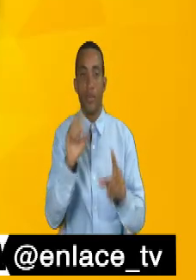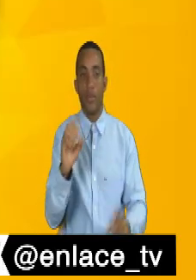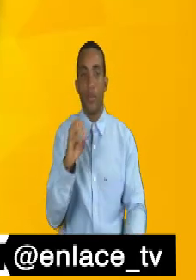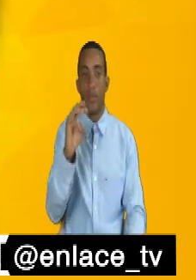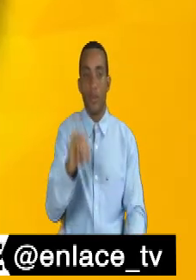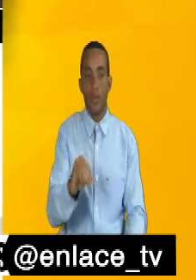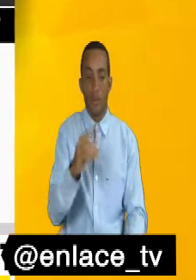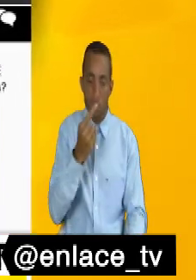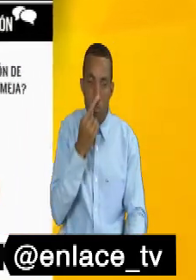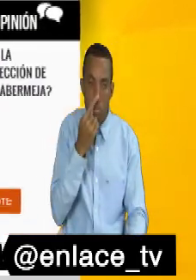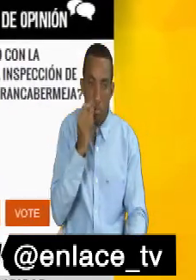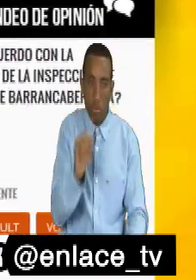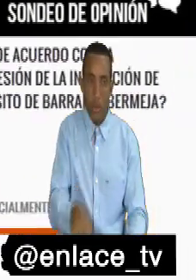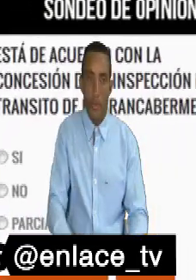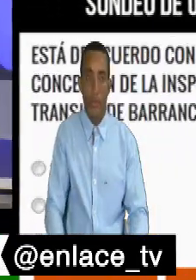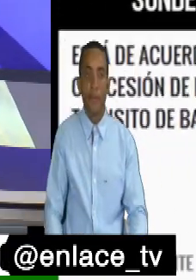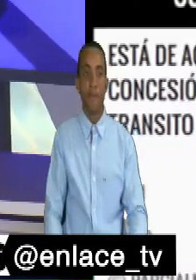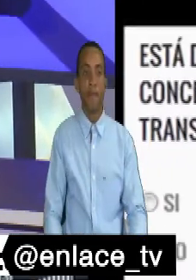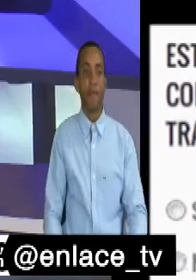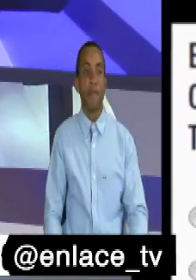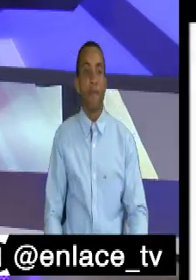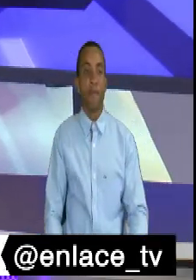www.enlacetelevisión.com. Visítenos.